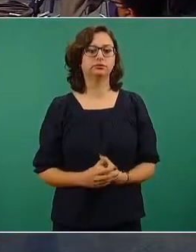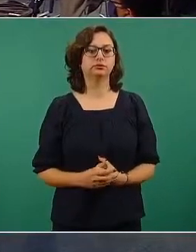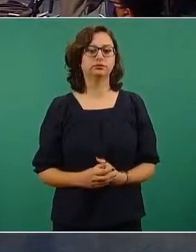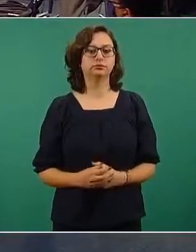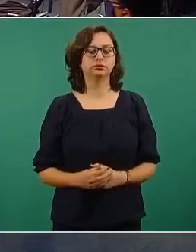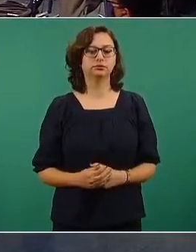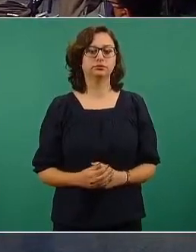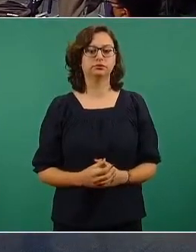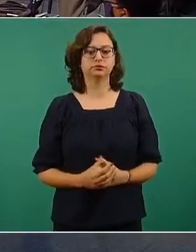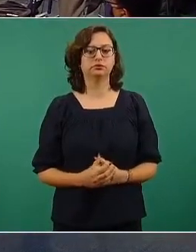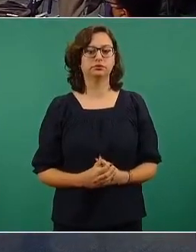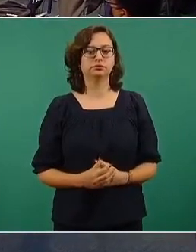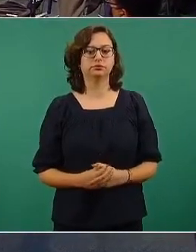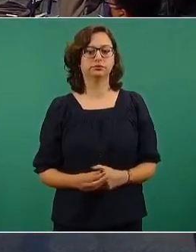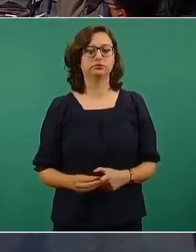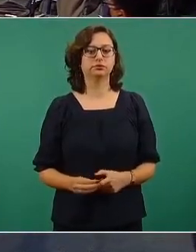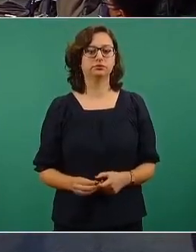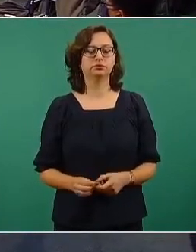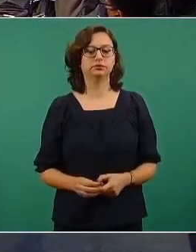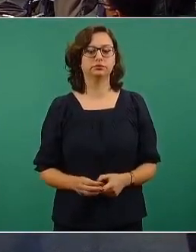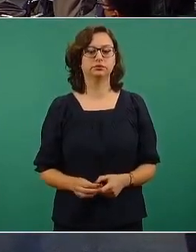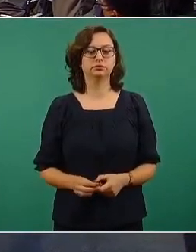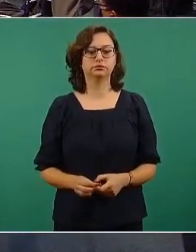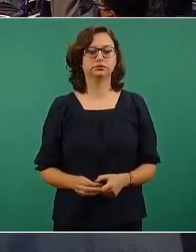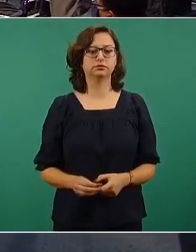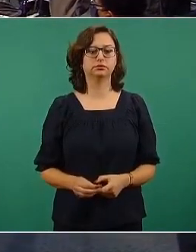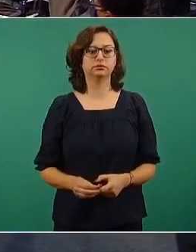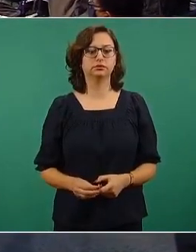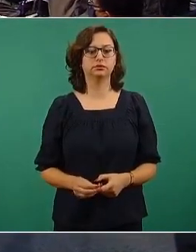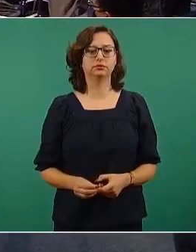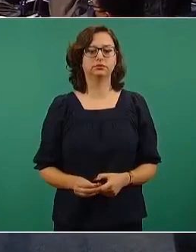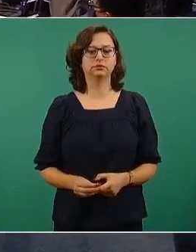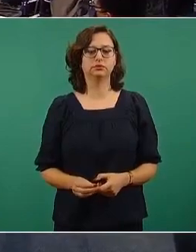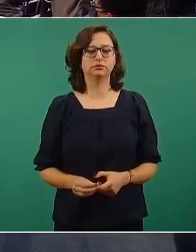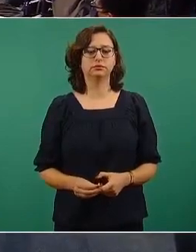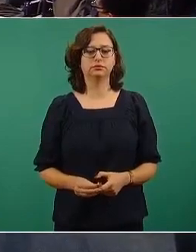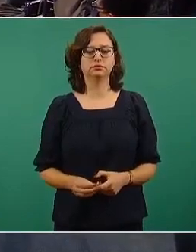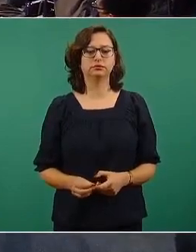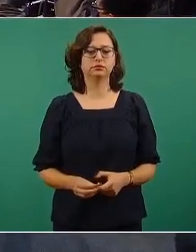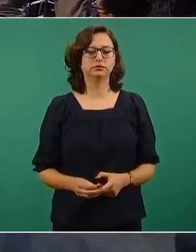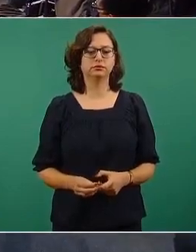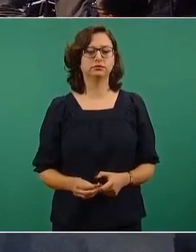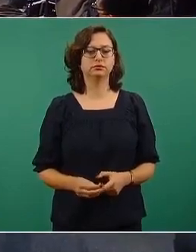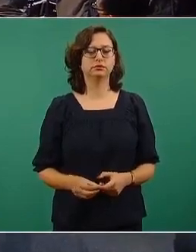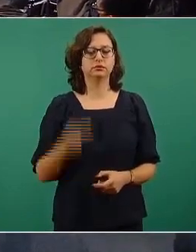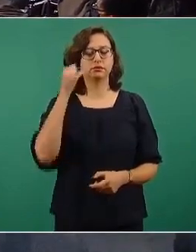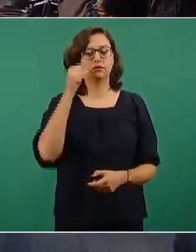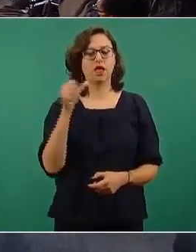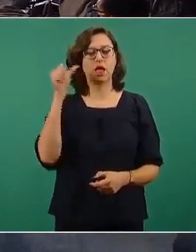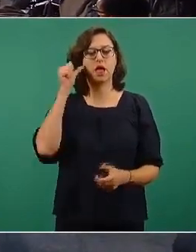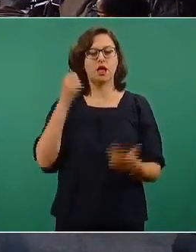Sí. El del reporte diario. Sí, ese. Esto fue ayer.